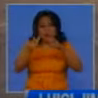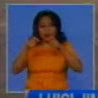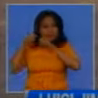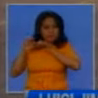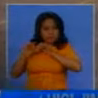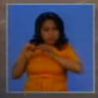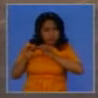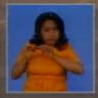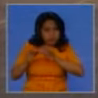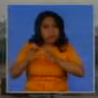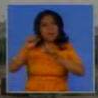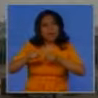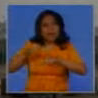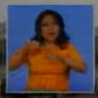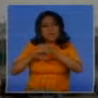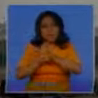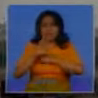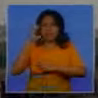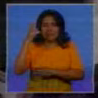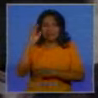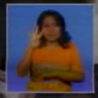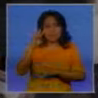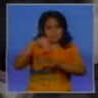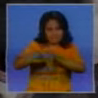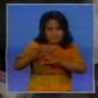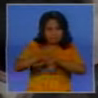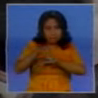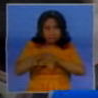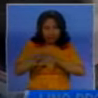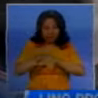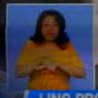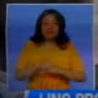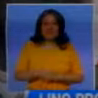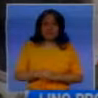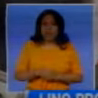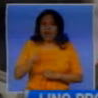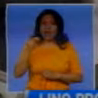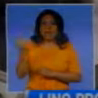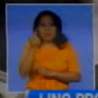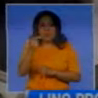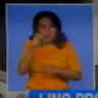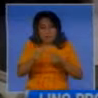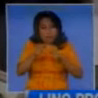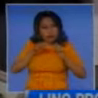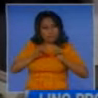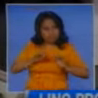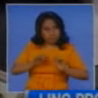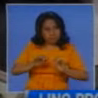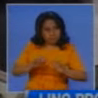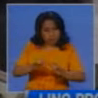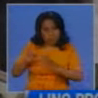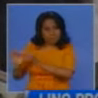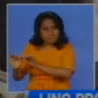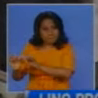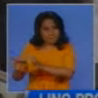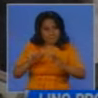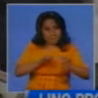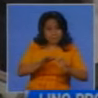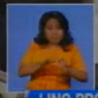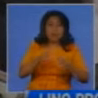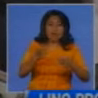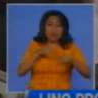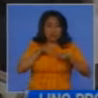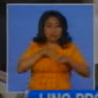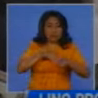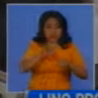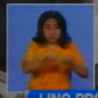horas. Estos accesos únicamente serán peatonales. No se permitirá el ingreso de vehículos como estacionamiento, por cuanto todas las